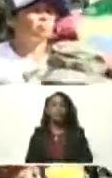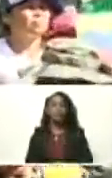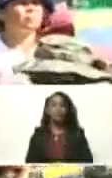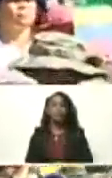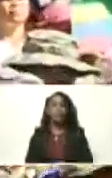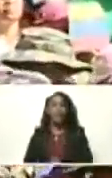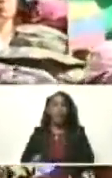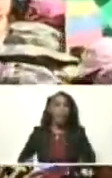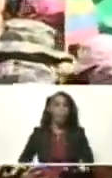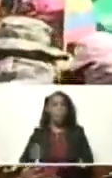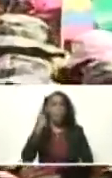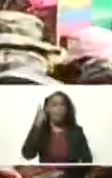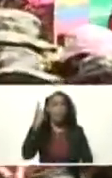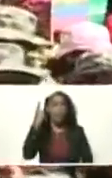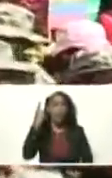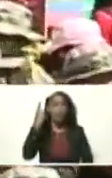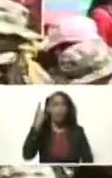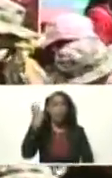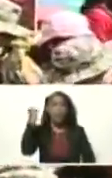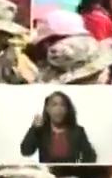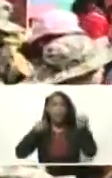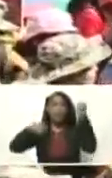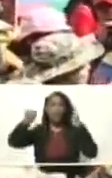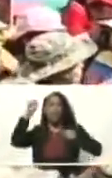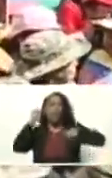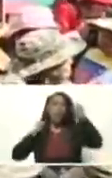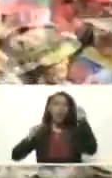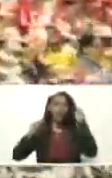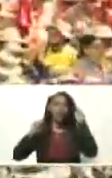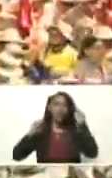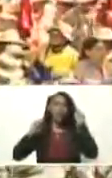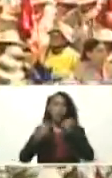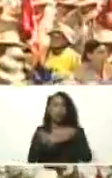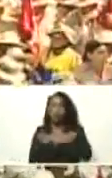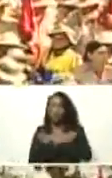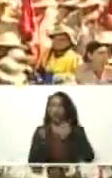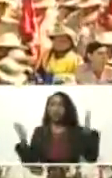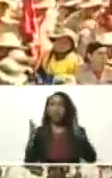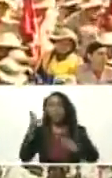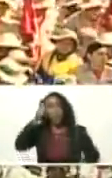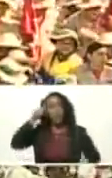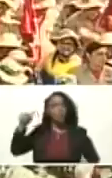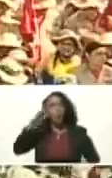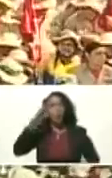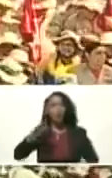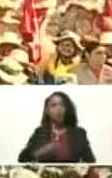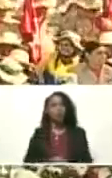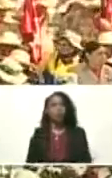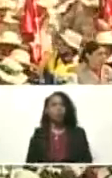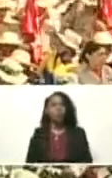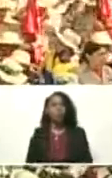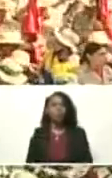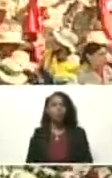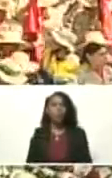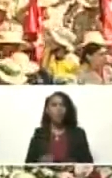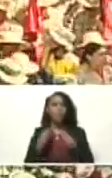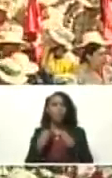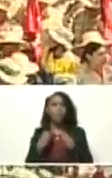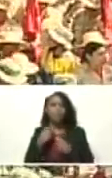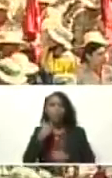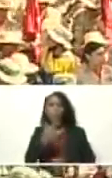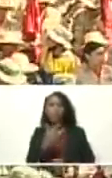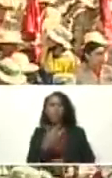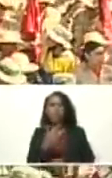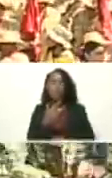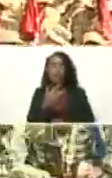la primera rebelión espontánea del pueblo para decirle a Carlos